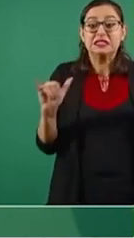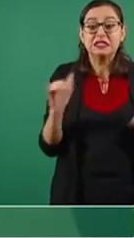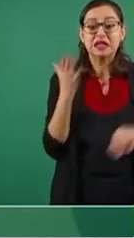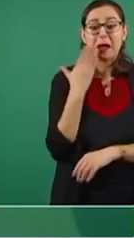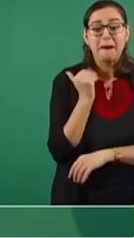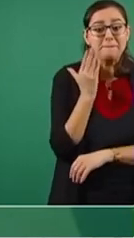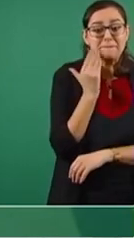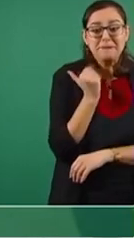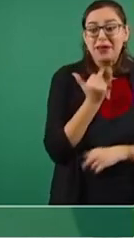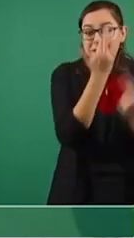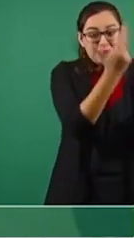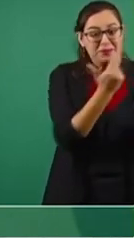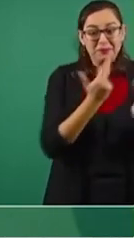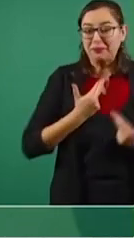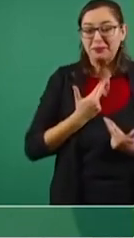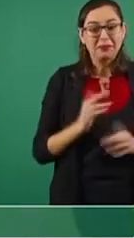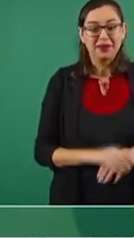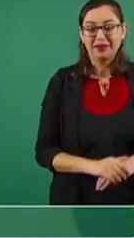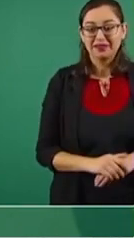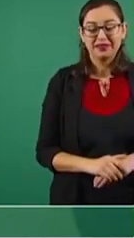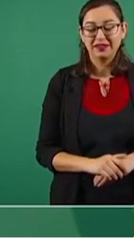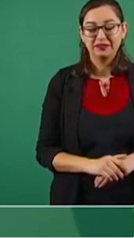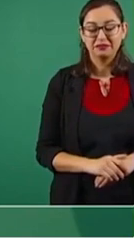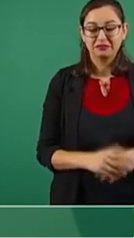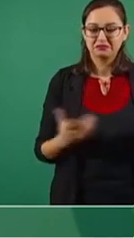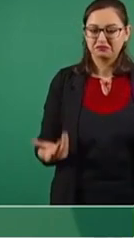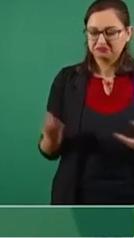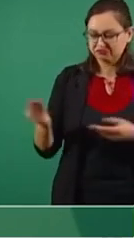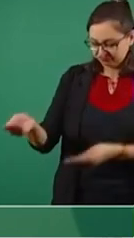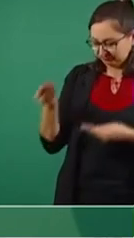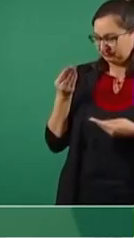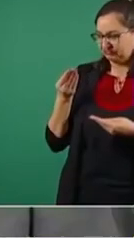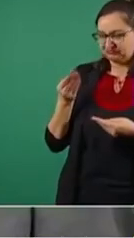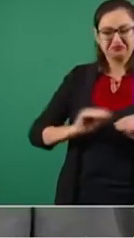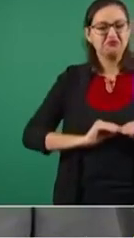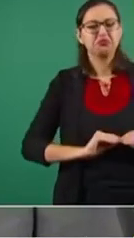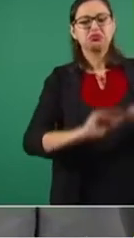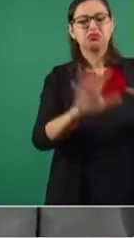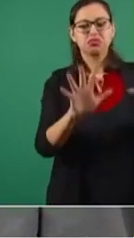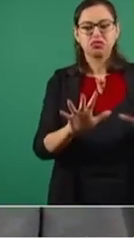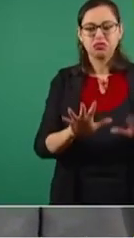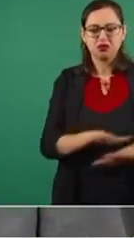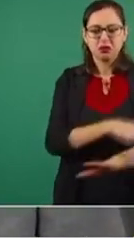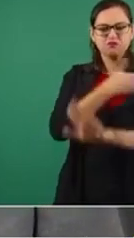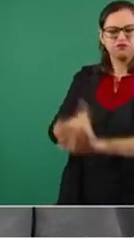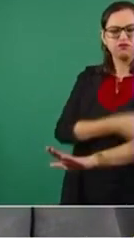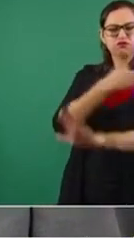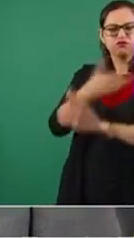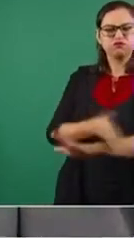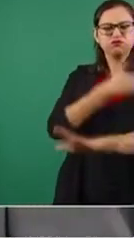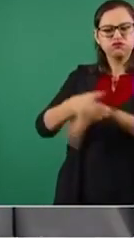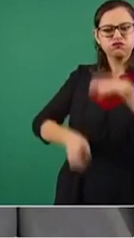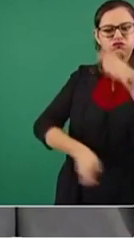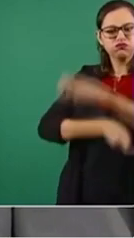mismo, pero falta arrebatarle esos últimos votos a este dictador,